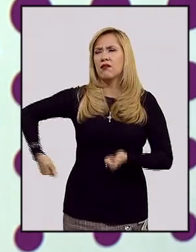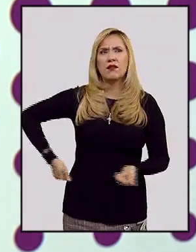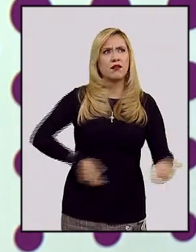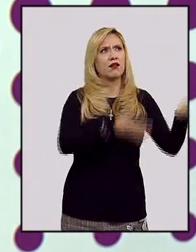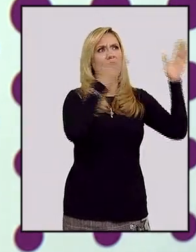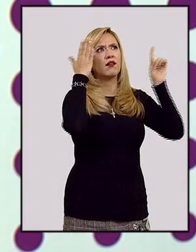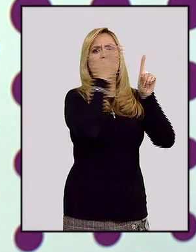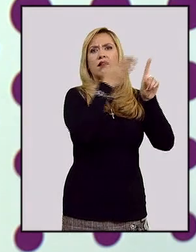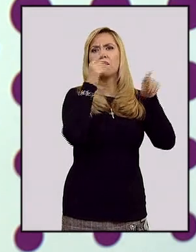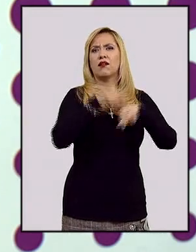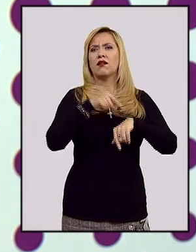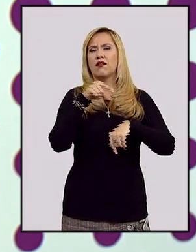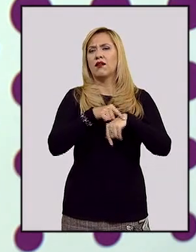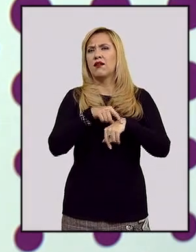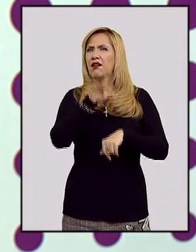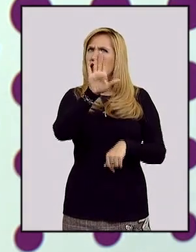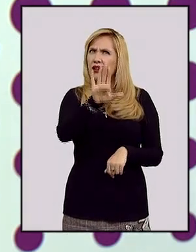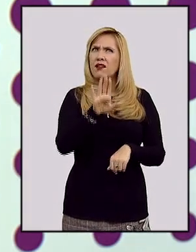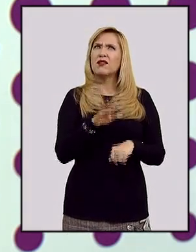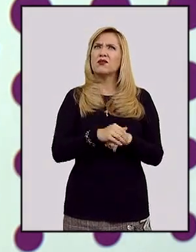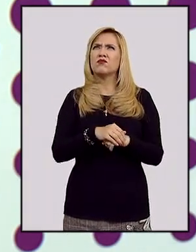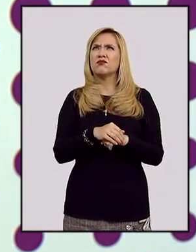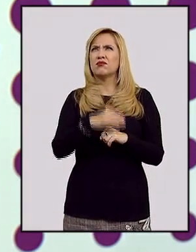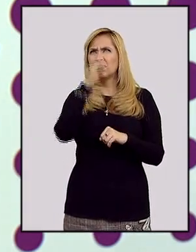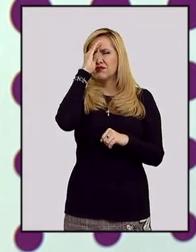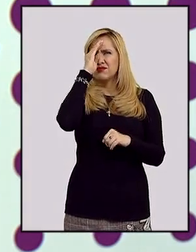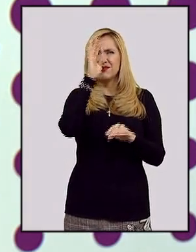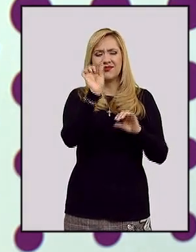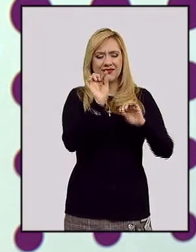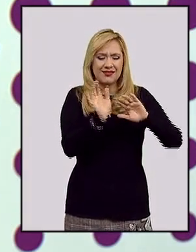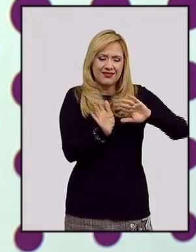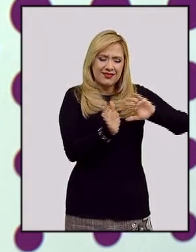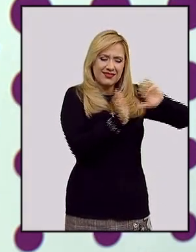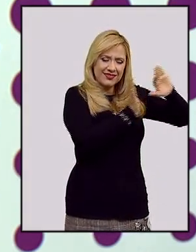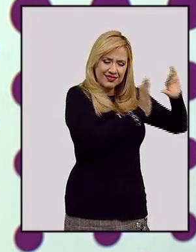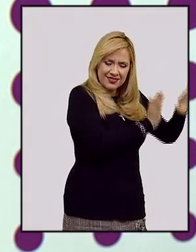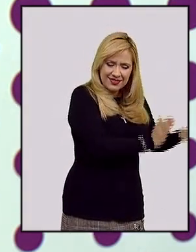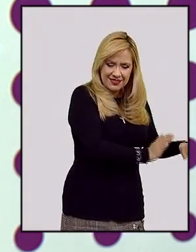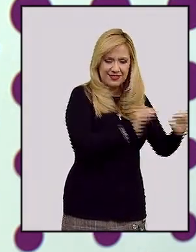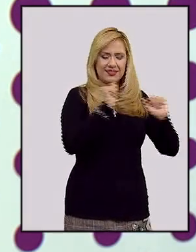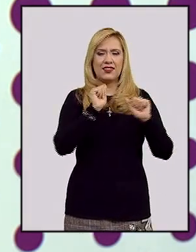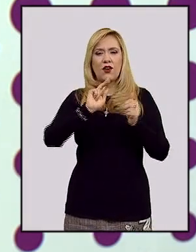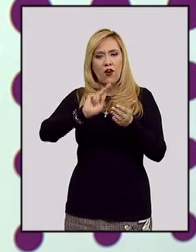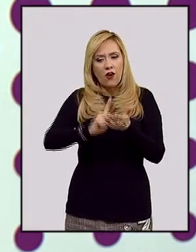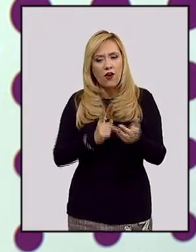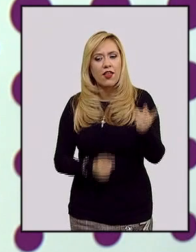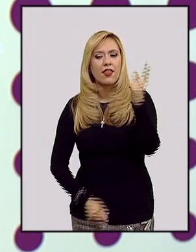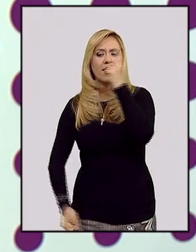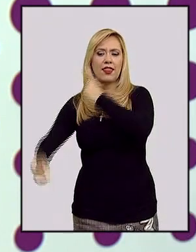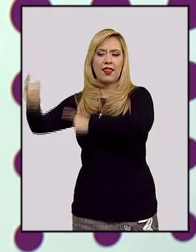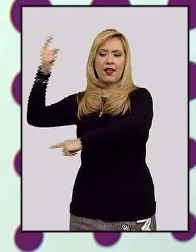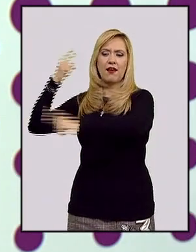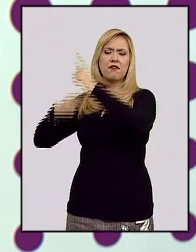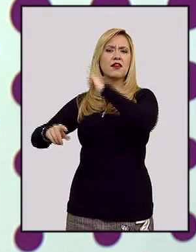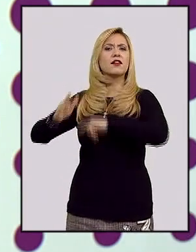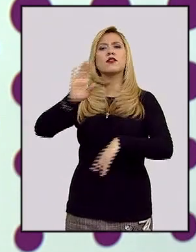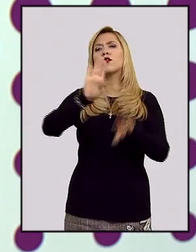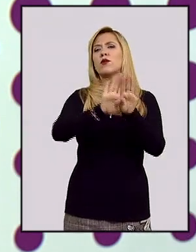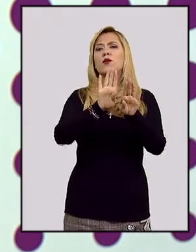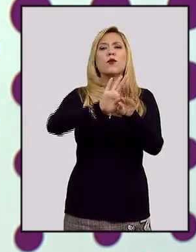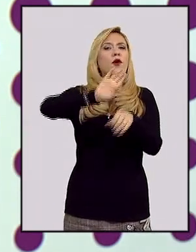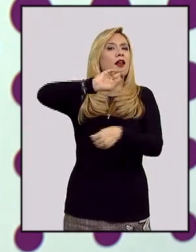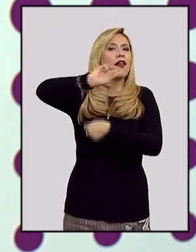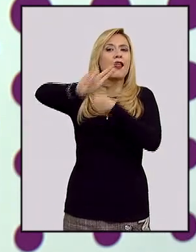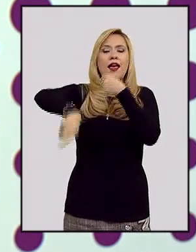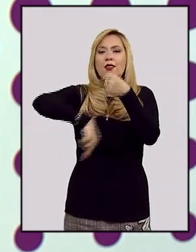médicos. Y yo creo que tenemos que pelear por sacarlo de ahí, por volverlo a normalizar, a convertirlo en